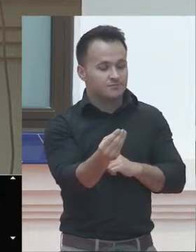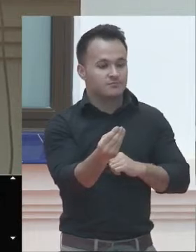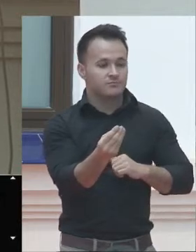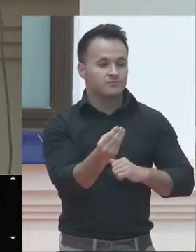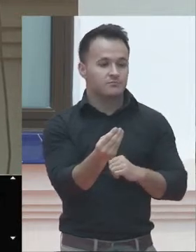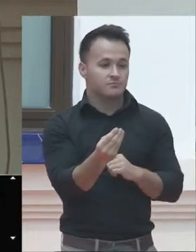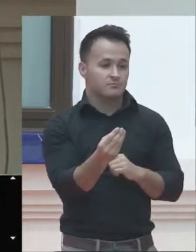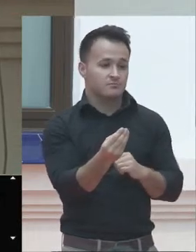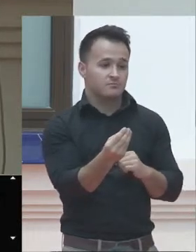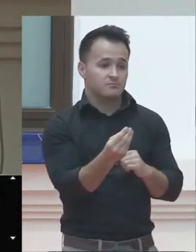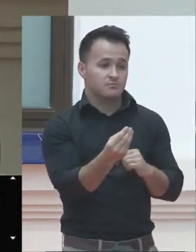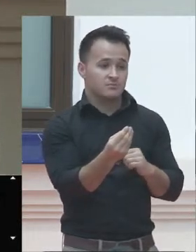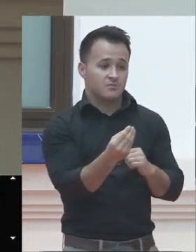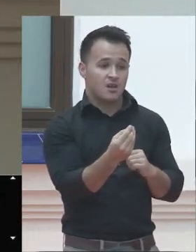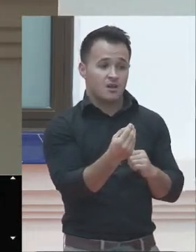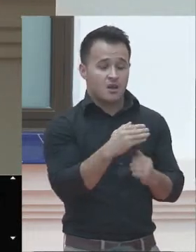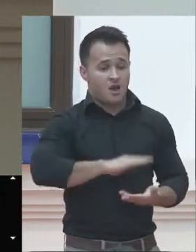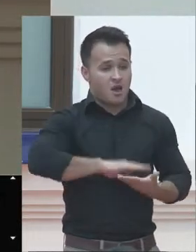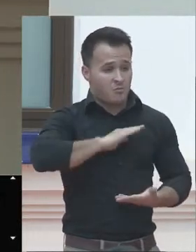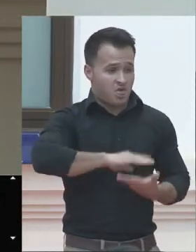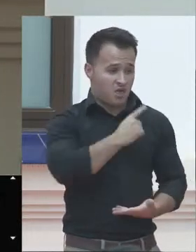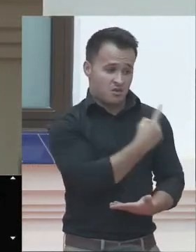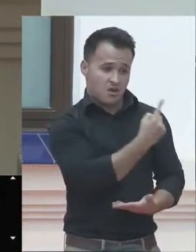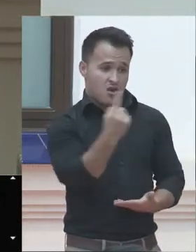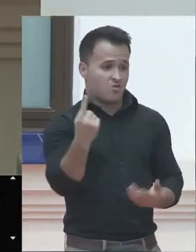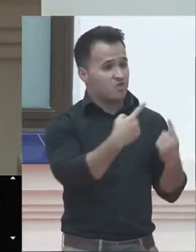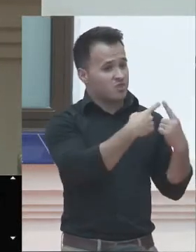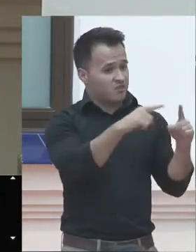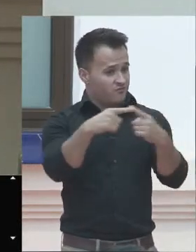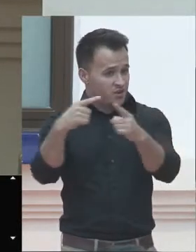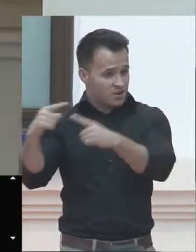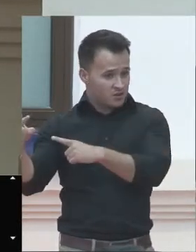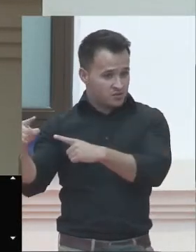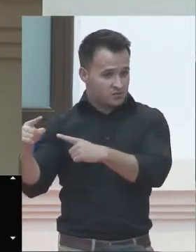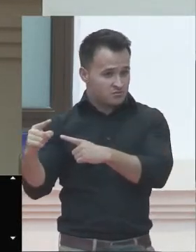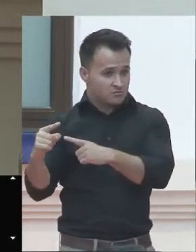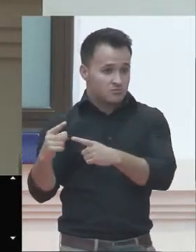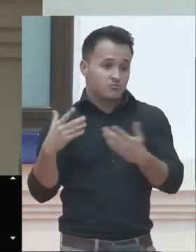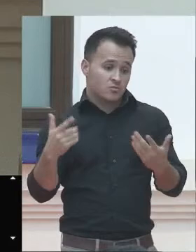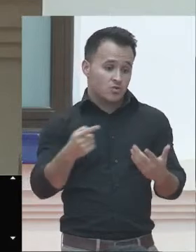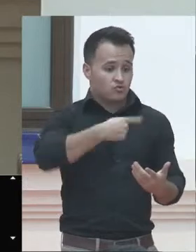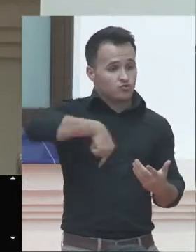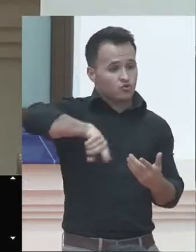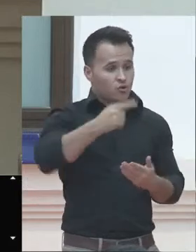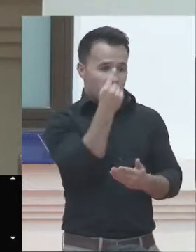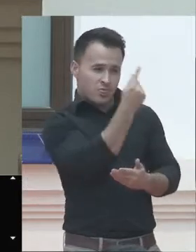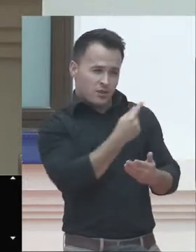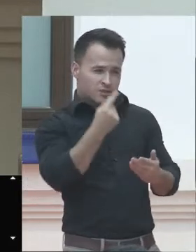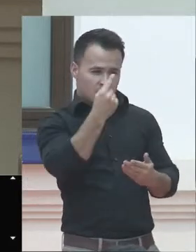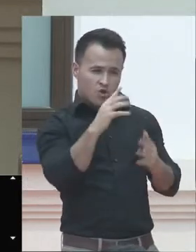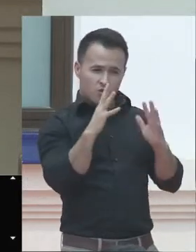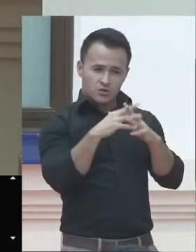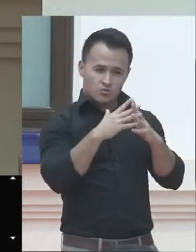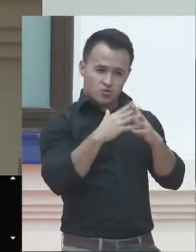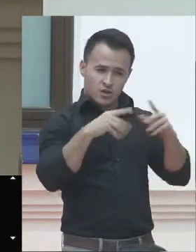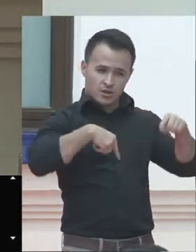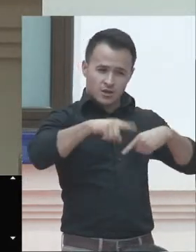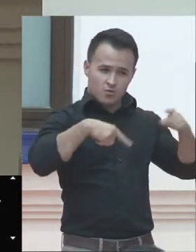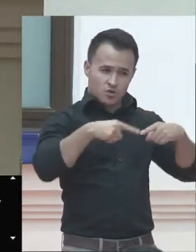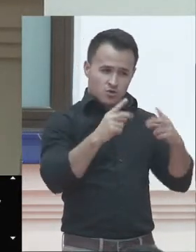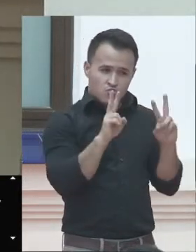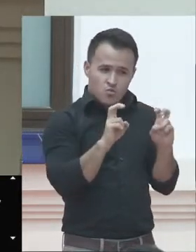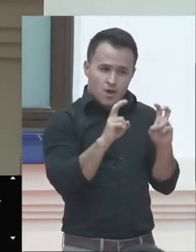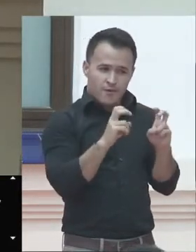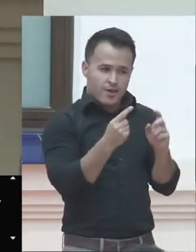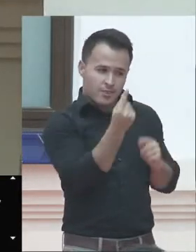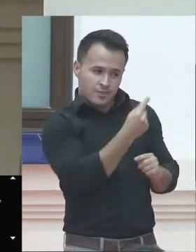las diferentes capacidades con las que nosotros tenemos tanto que diseñar las infraestructuras de transporte cuando son nuevas,